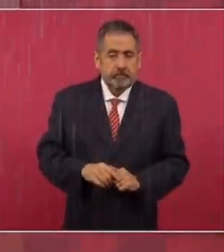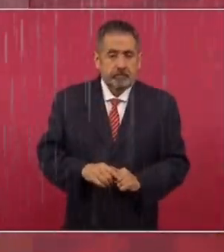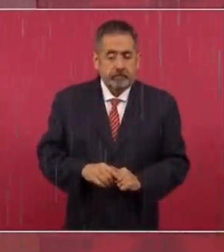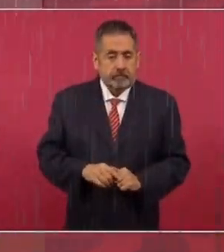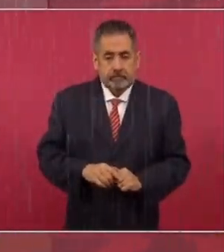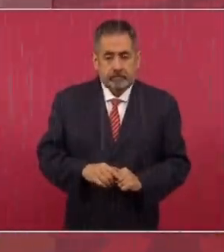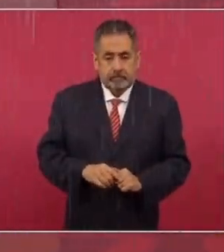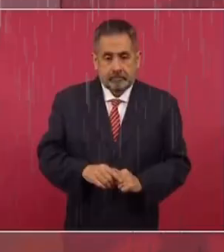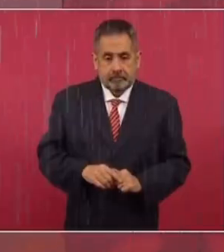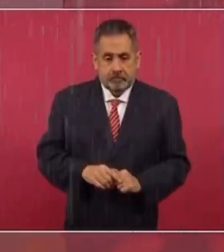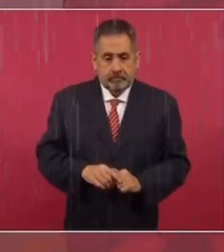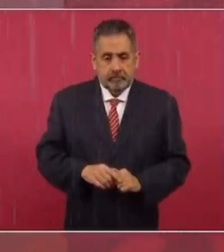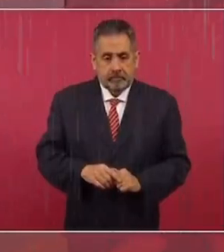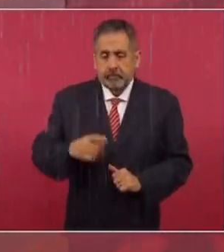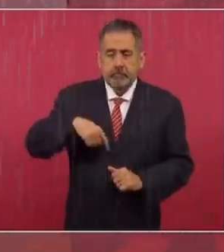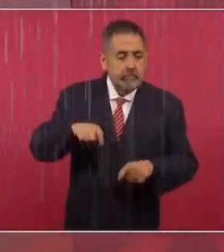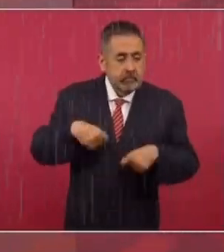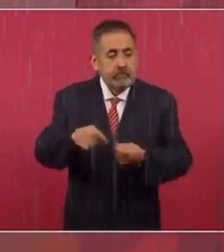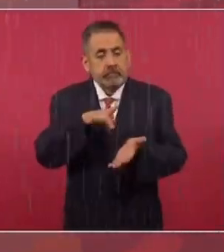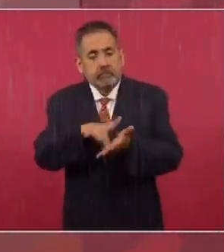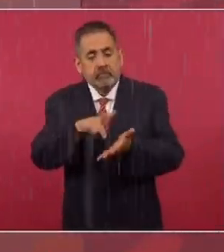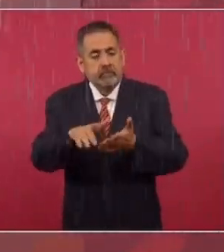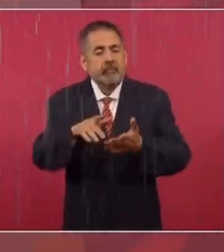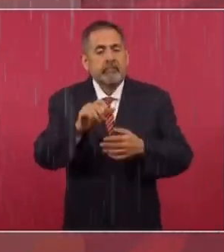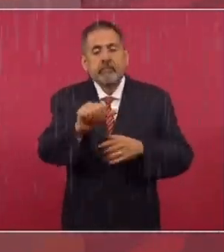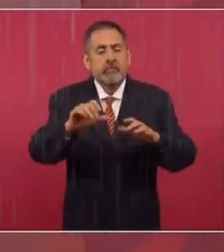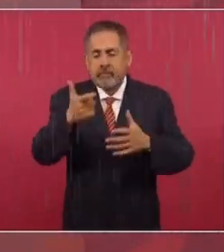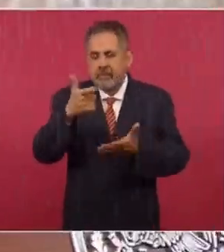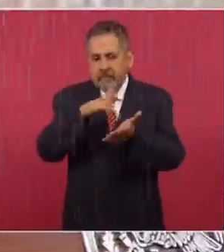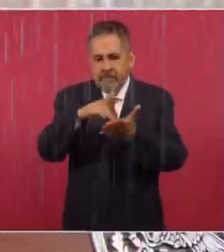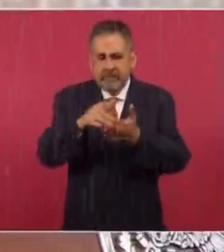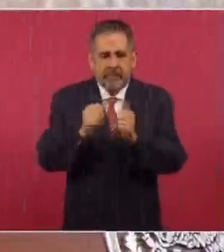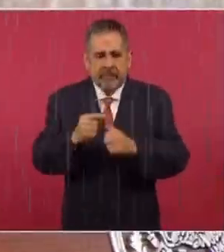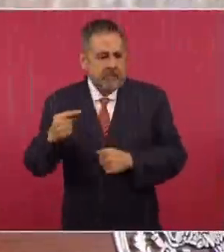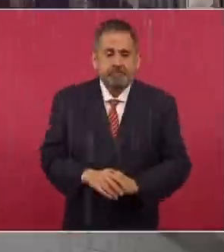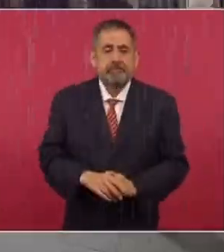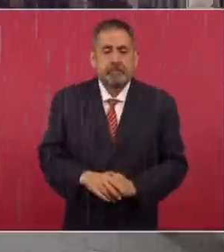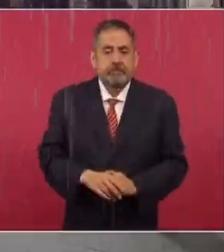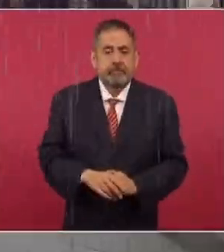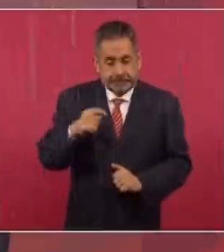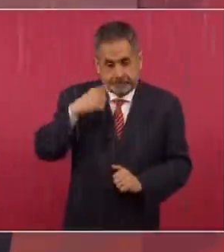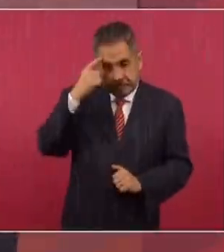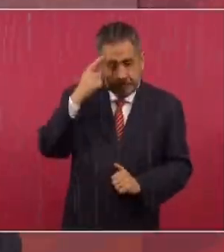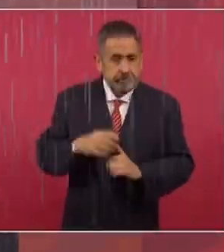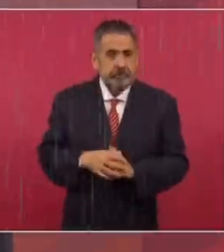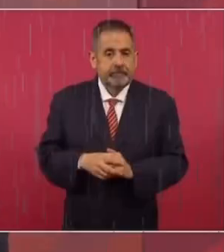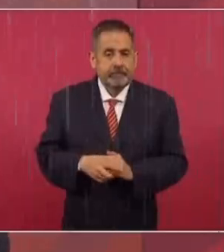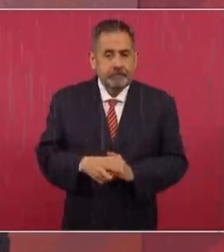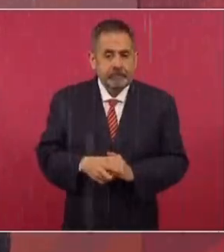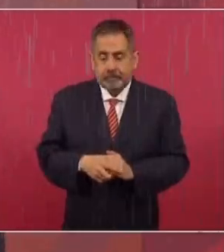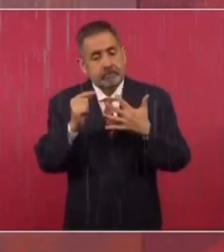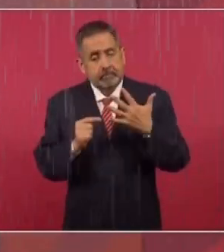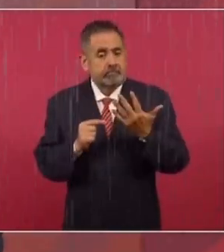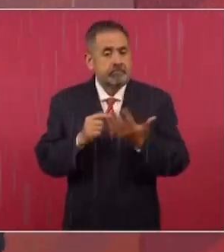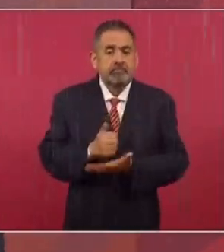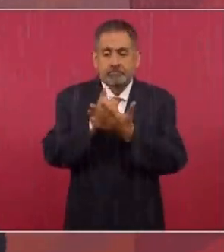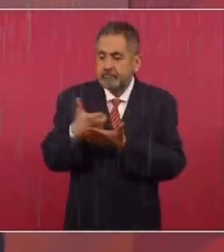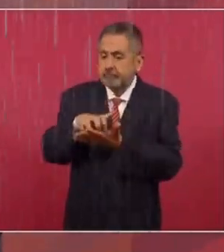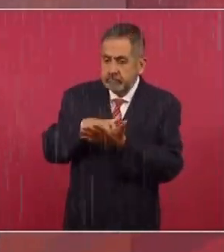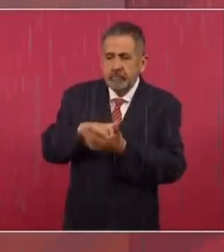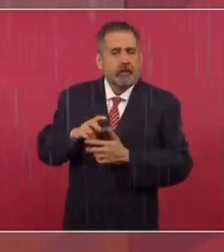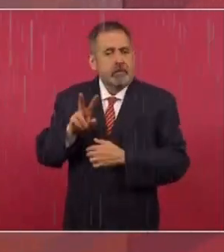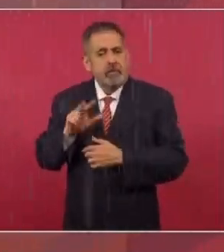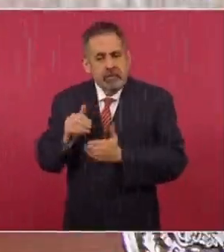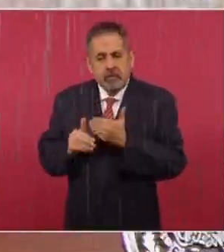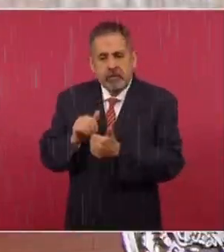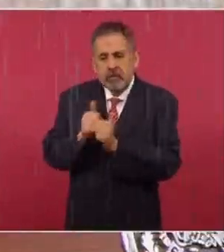No vamos a otorgar apoyos a la gente a través de intermediarios. Entonces, todo eso nos ha ayudado, ahí vamos